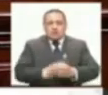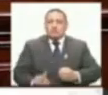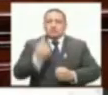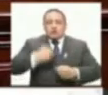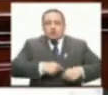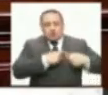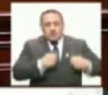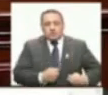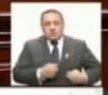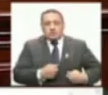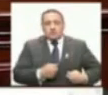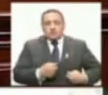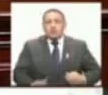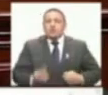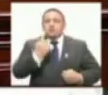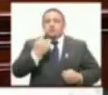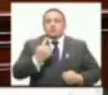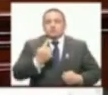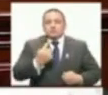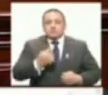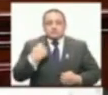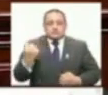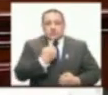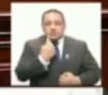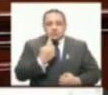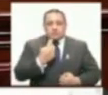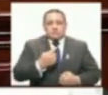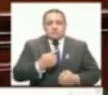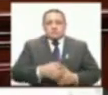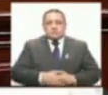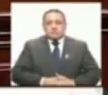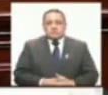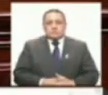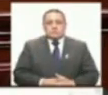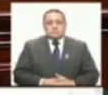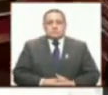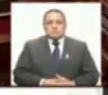solo corazón, una sola dirección.